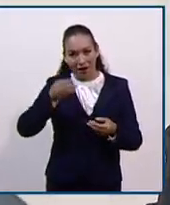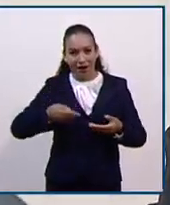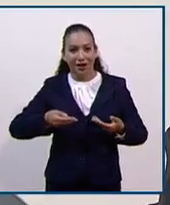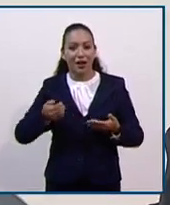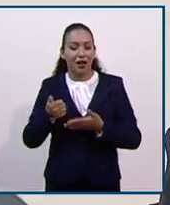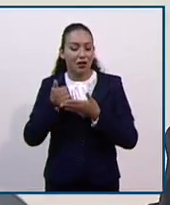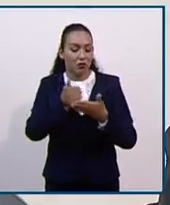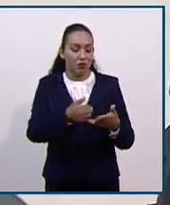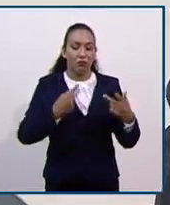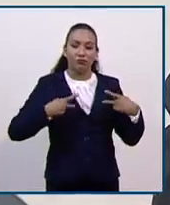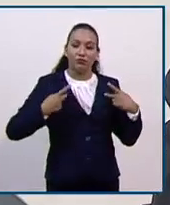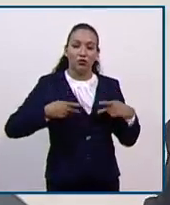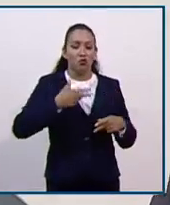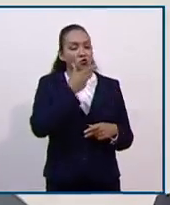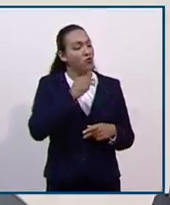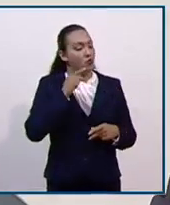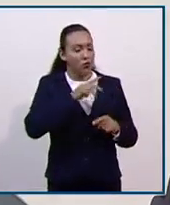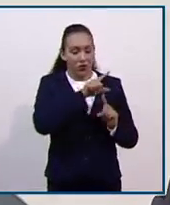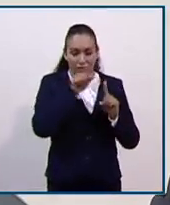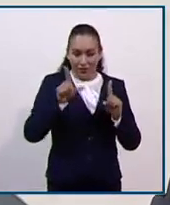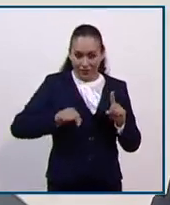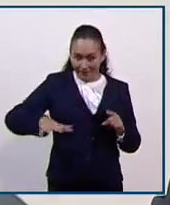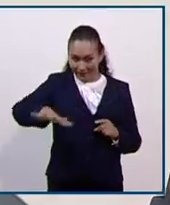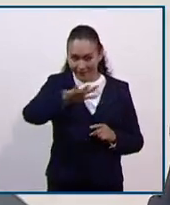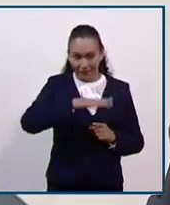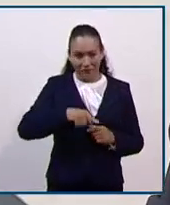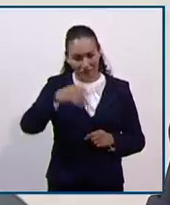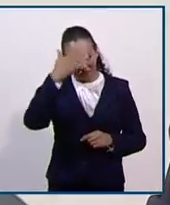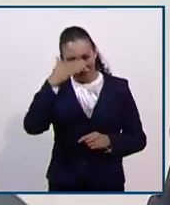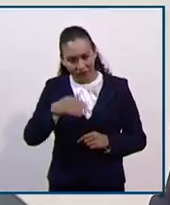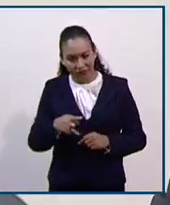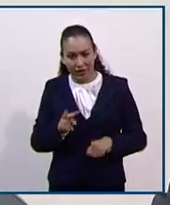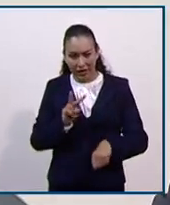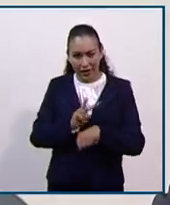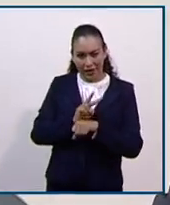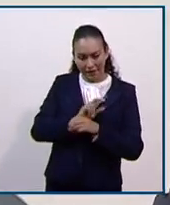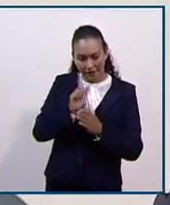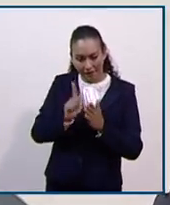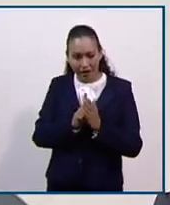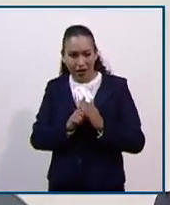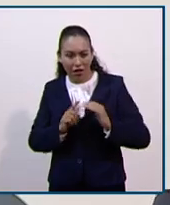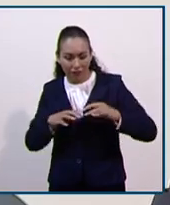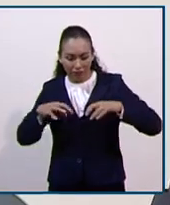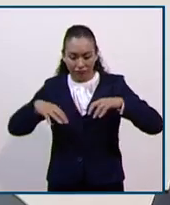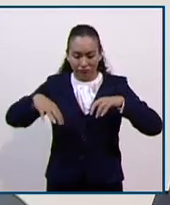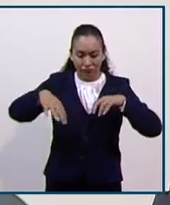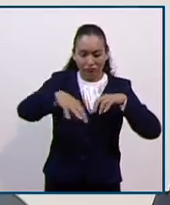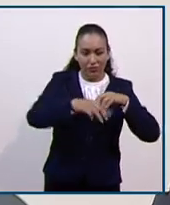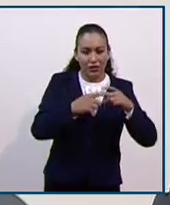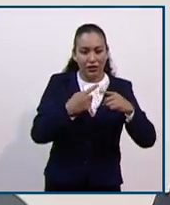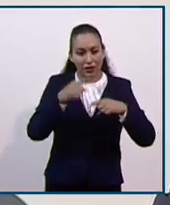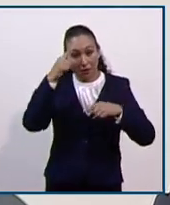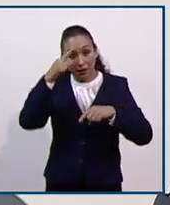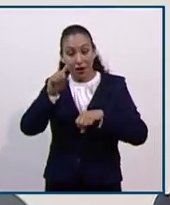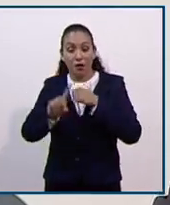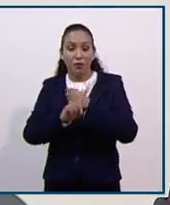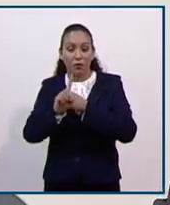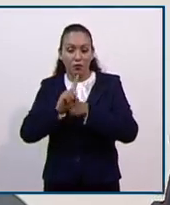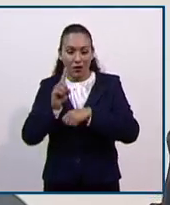mexicanos. Como ustedes saben, el Consejo Nacional de Mecanismos Alternativos de Solución de